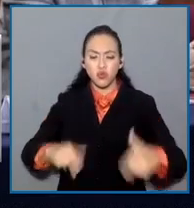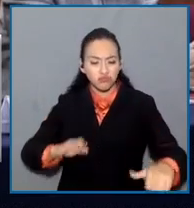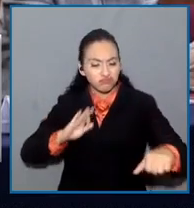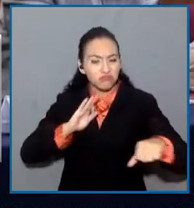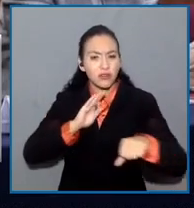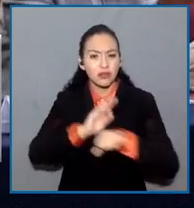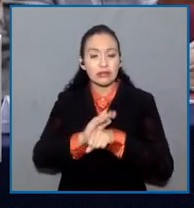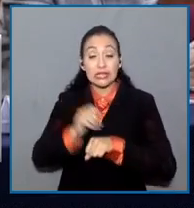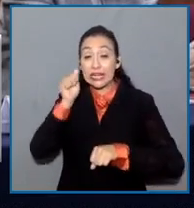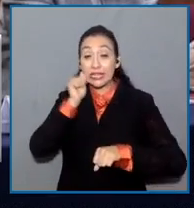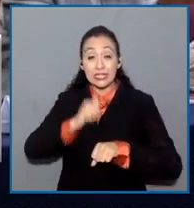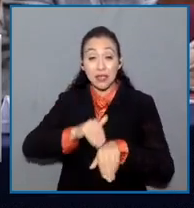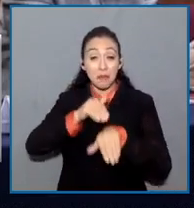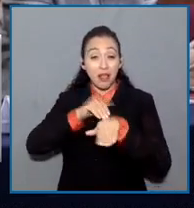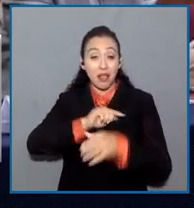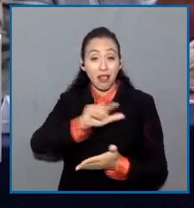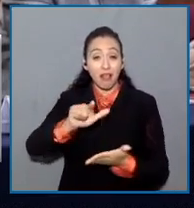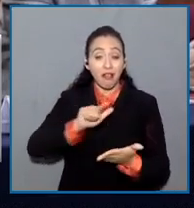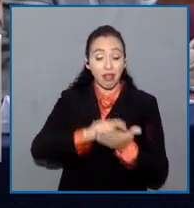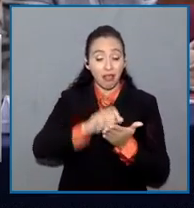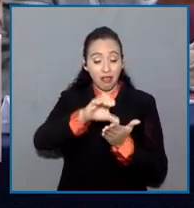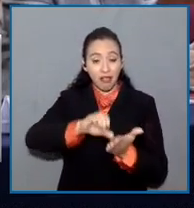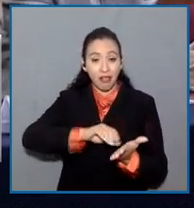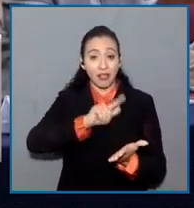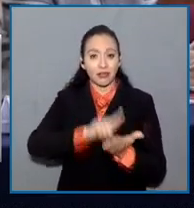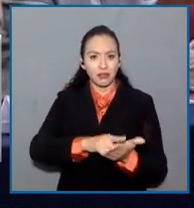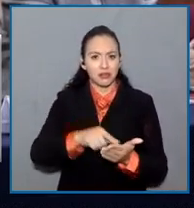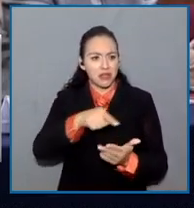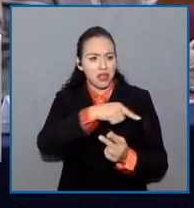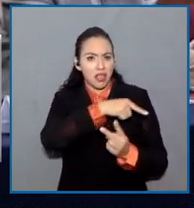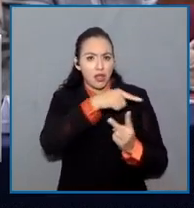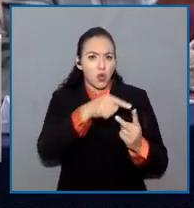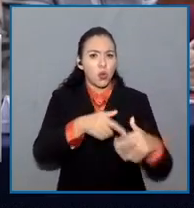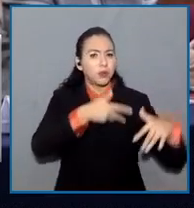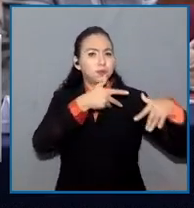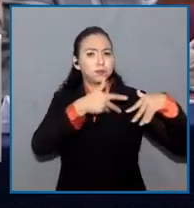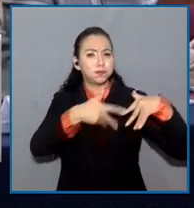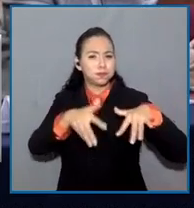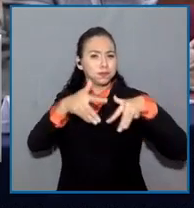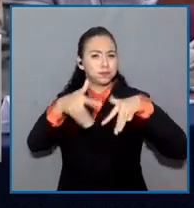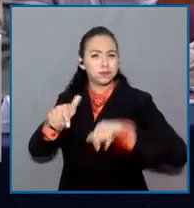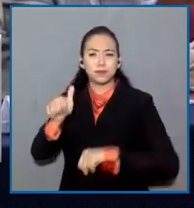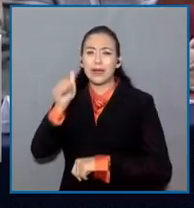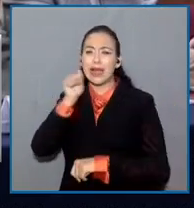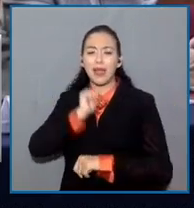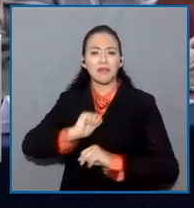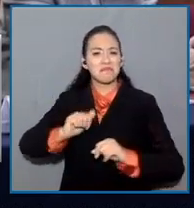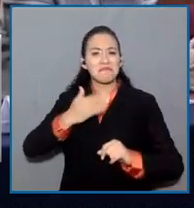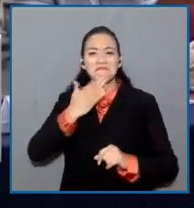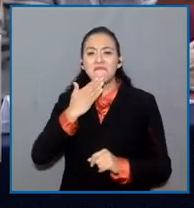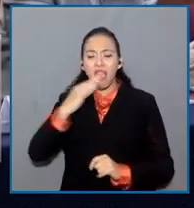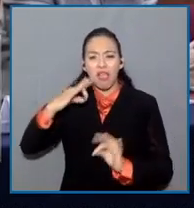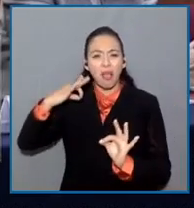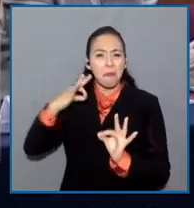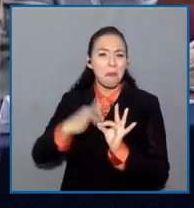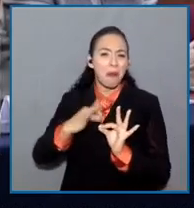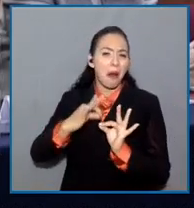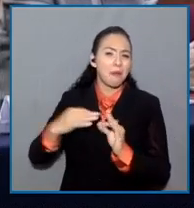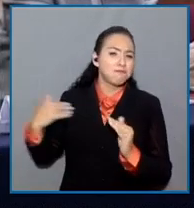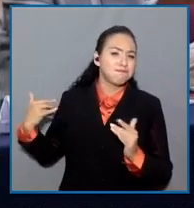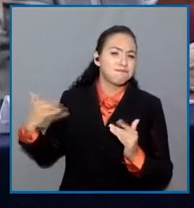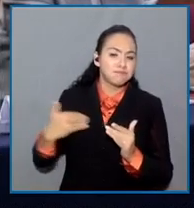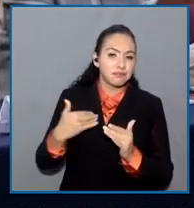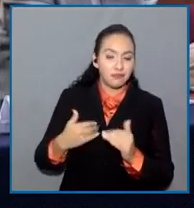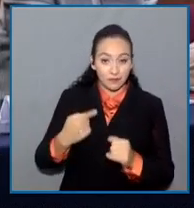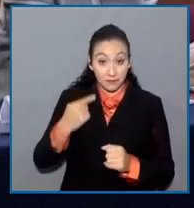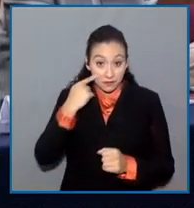resulta inevitable recordar que la línea divisoria entre el desacuerdo y